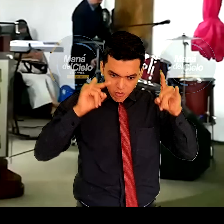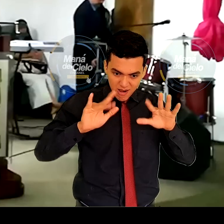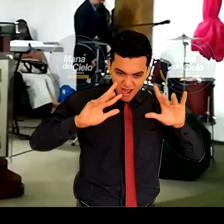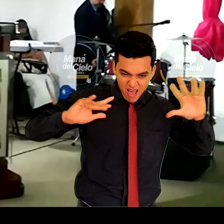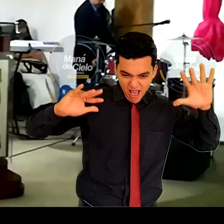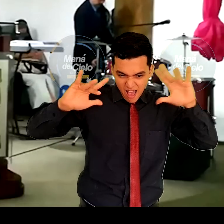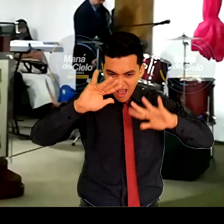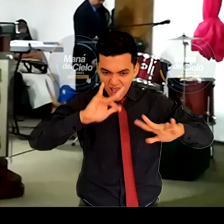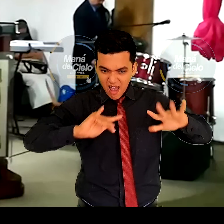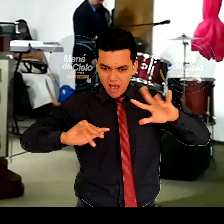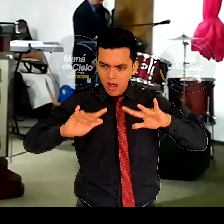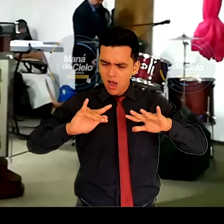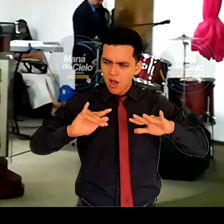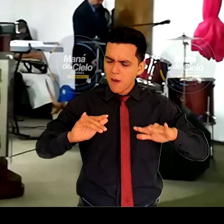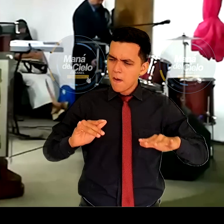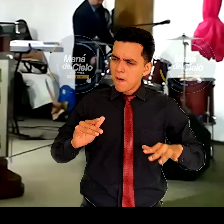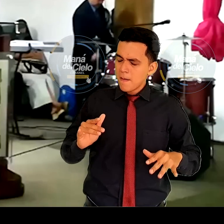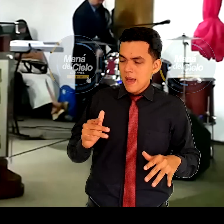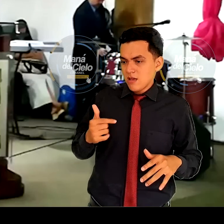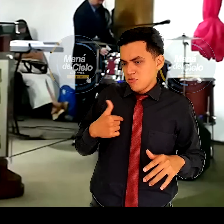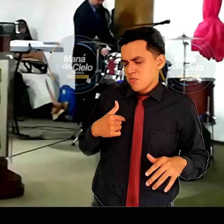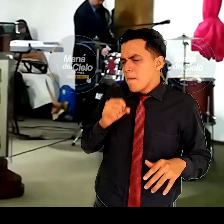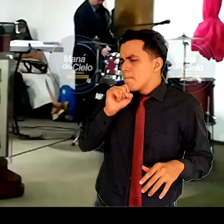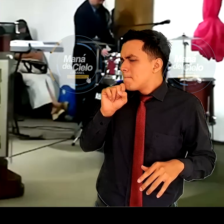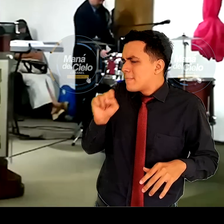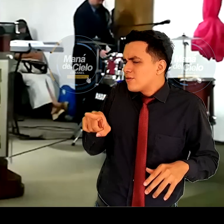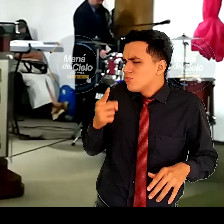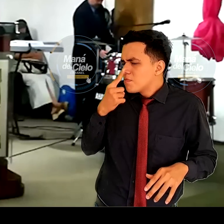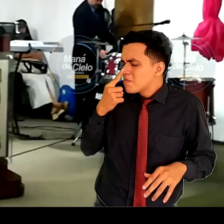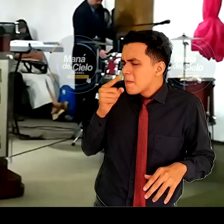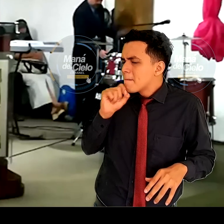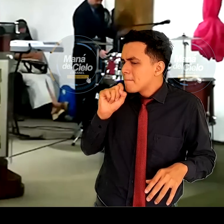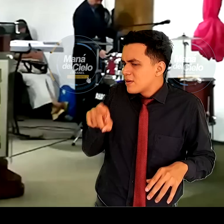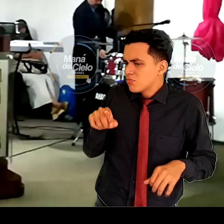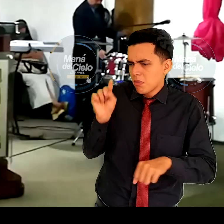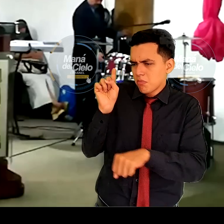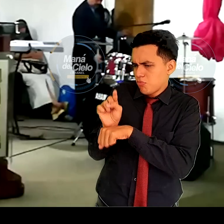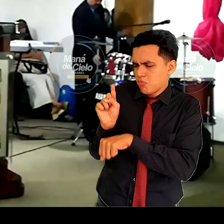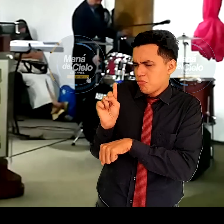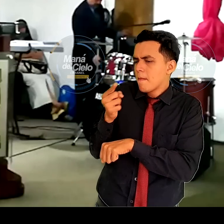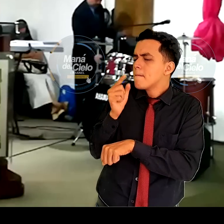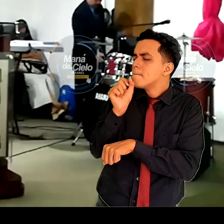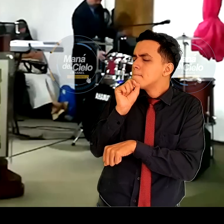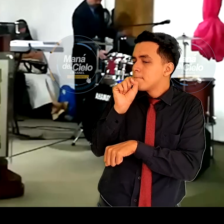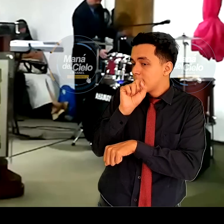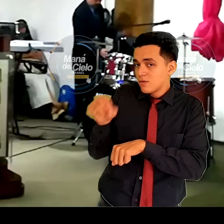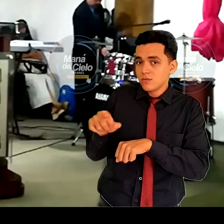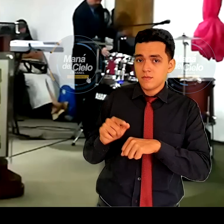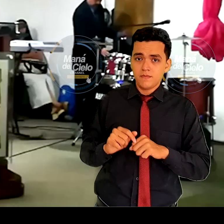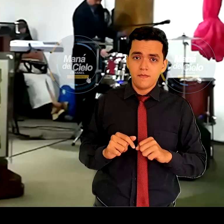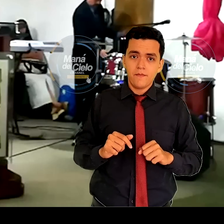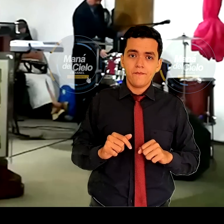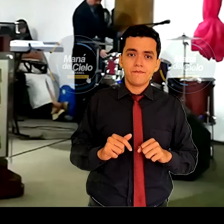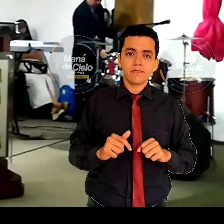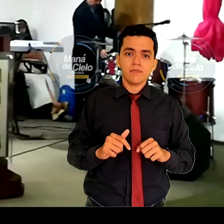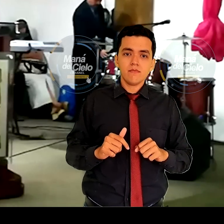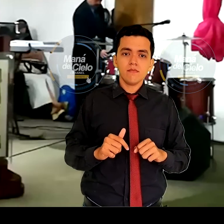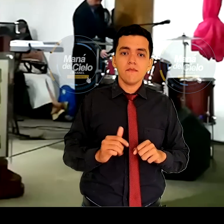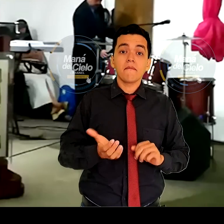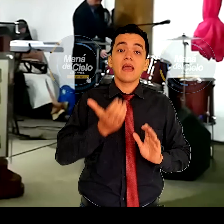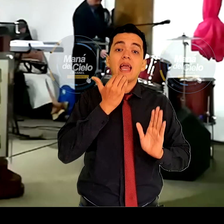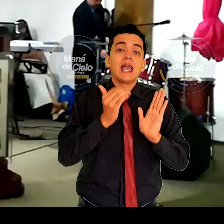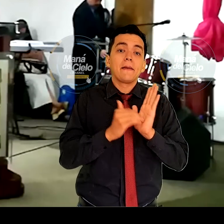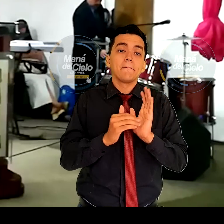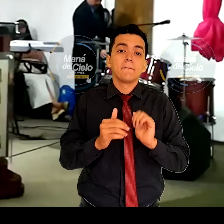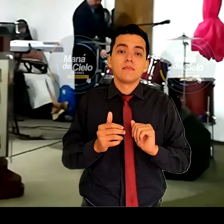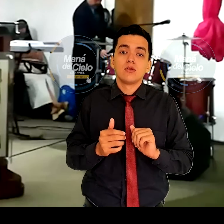porque estás consultando directamente con Satanás. Yo aceptaría mejor que me dijeran: bueno, hermana, me dio por